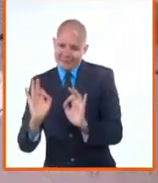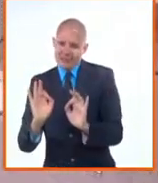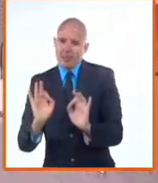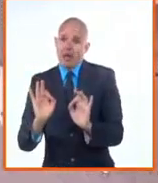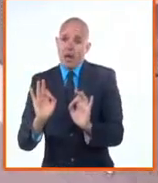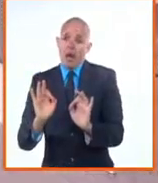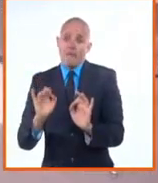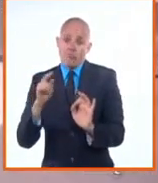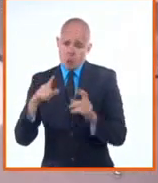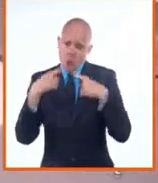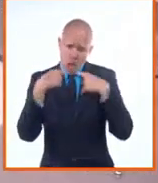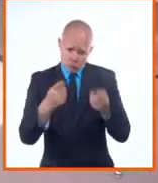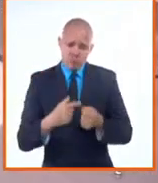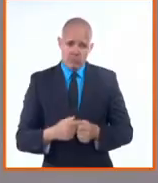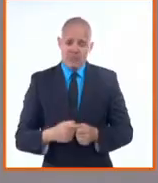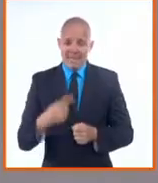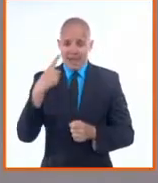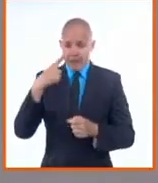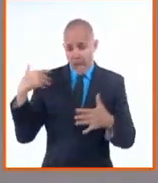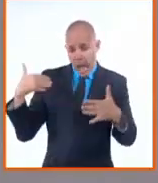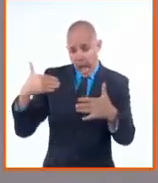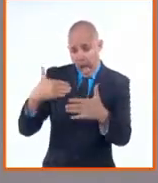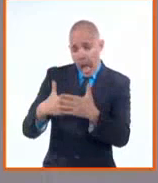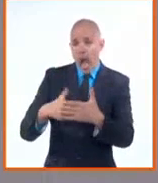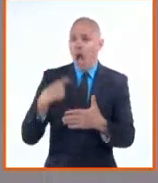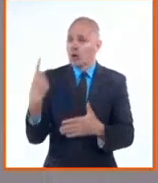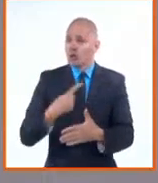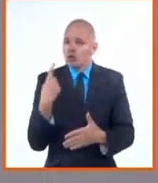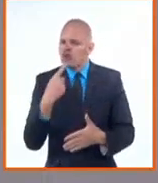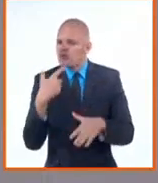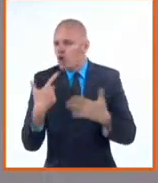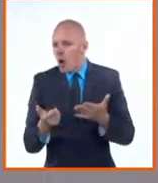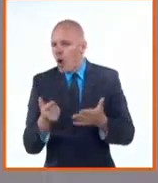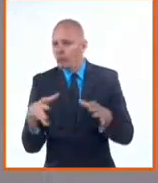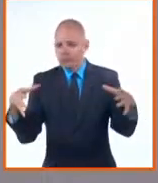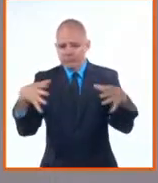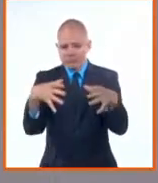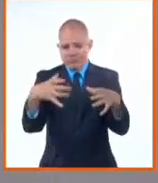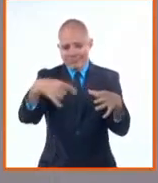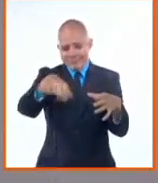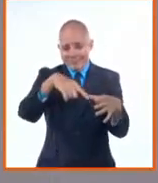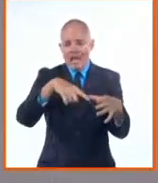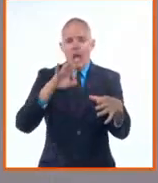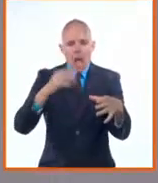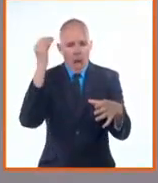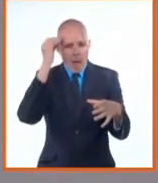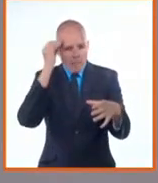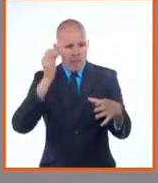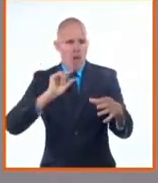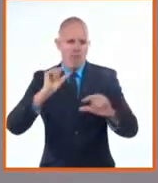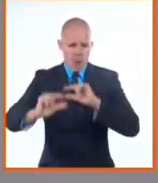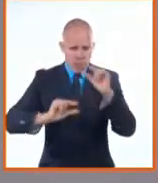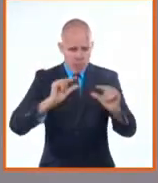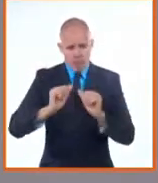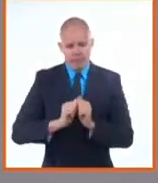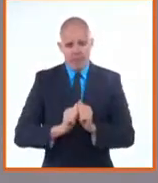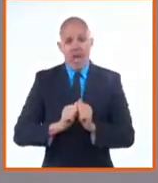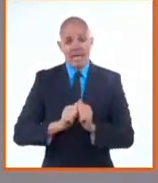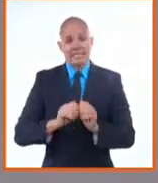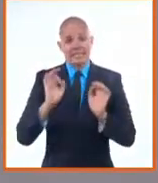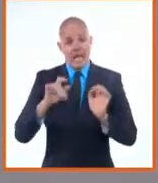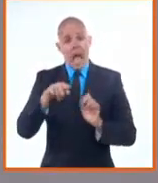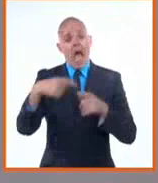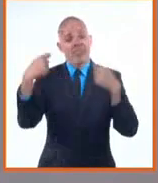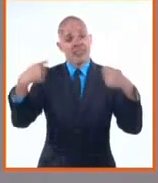que se dio todo el tiempo en el en el seno del del equipo porque por supuesto hubo decisiones que la que terminó